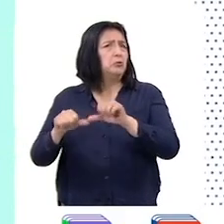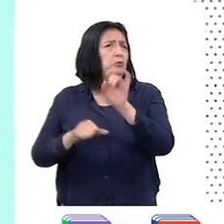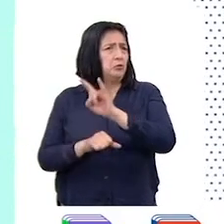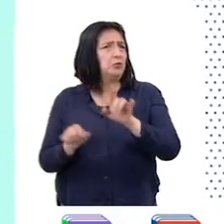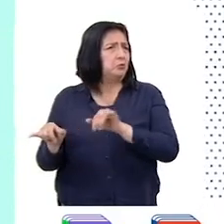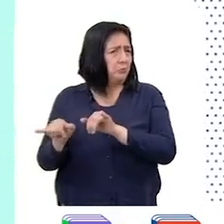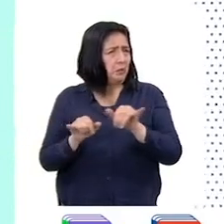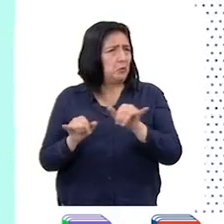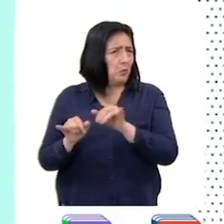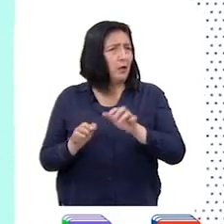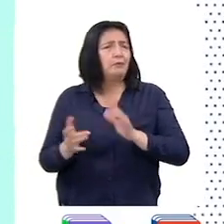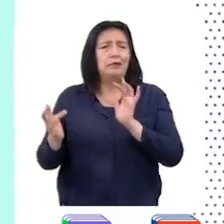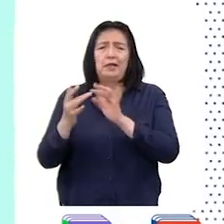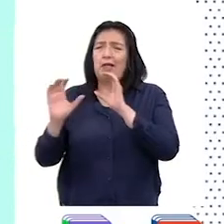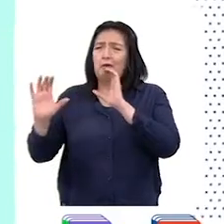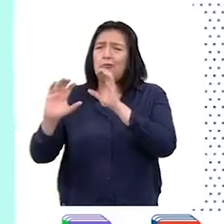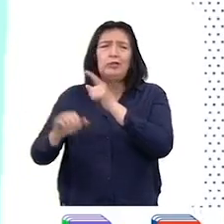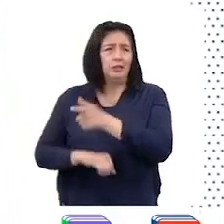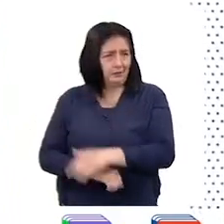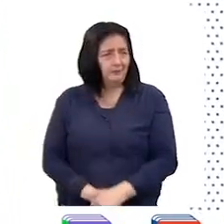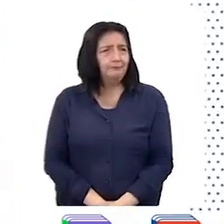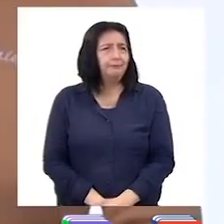lo mismo, para comunicarnos.